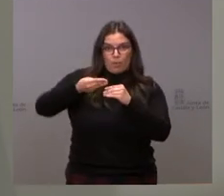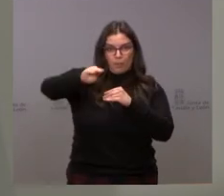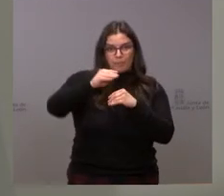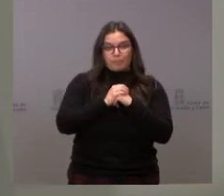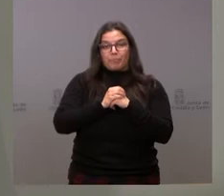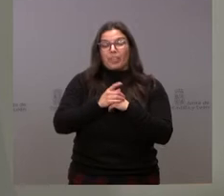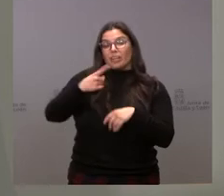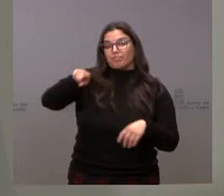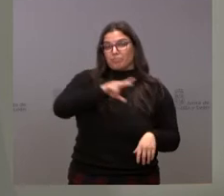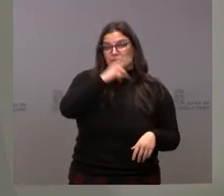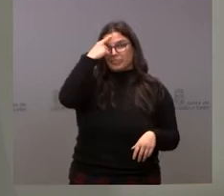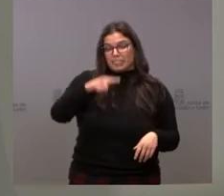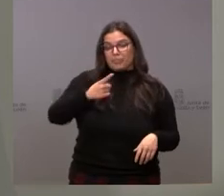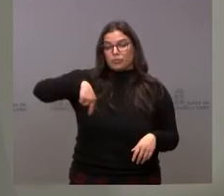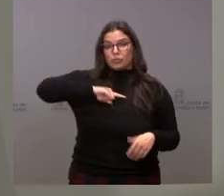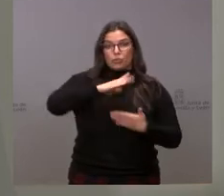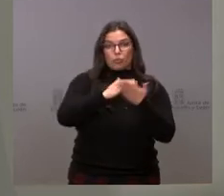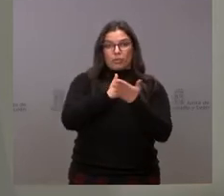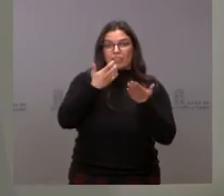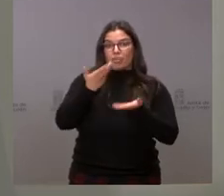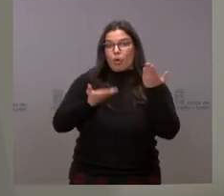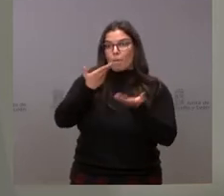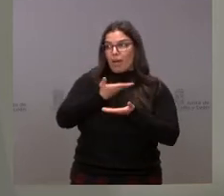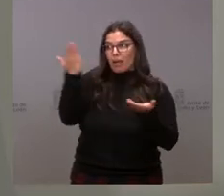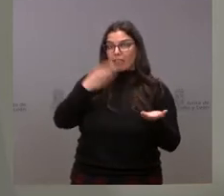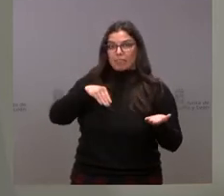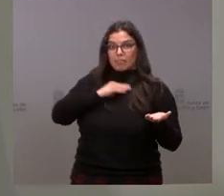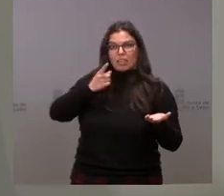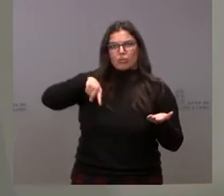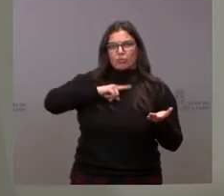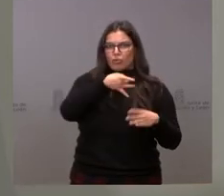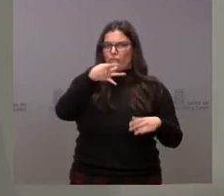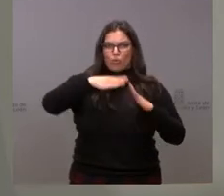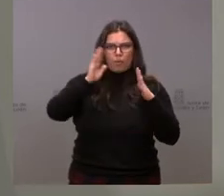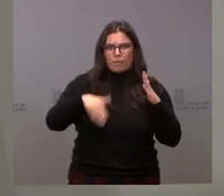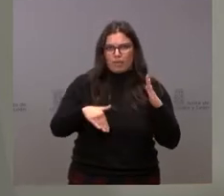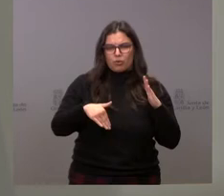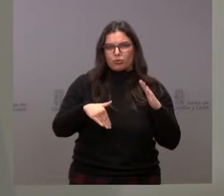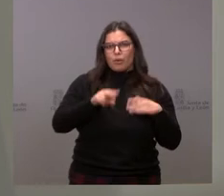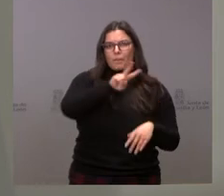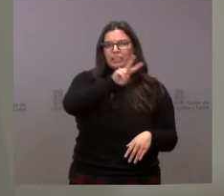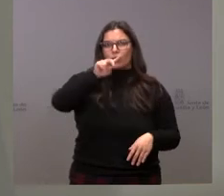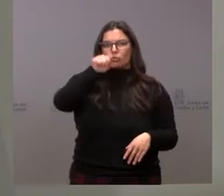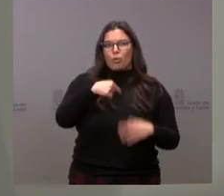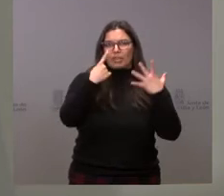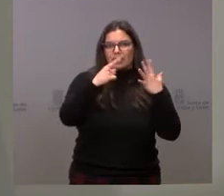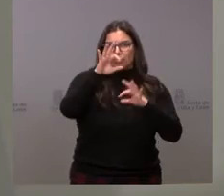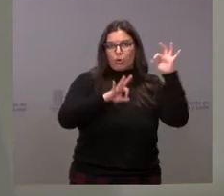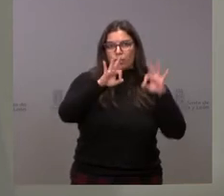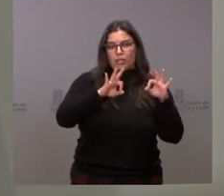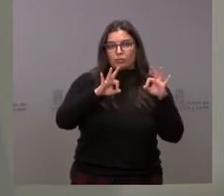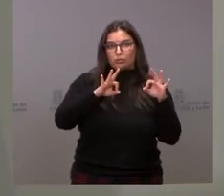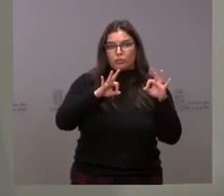ustedes que nuestra comunidad droga es una de las menos endeudadas del conjunto nacional 22 6% de